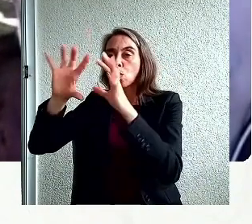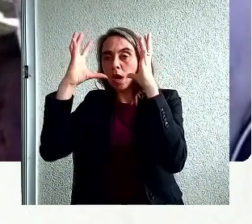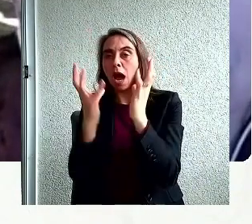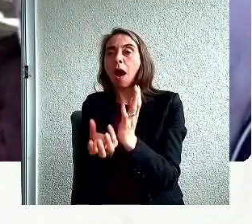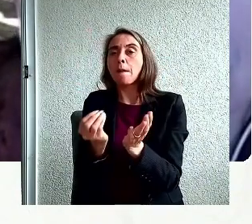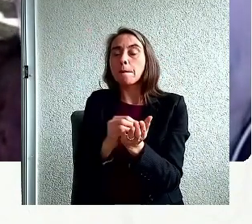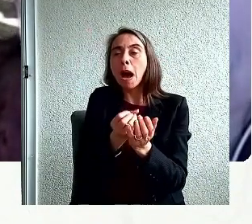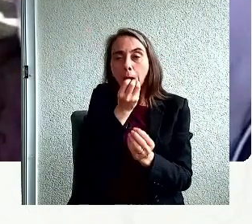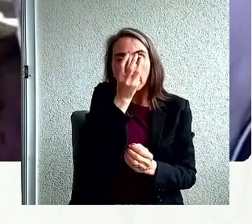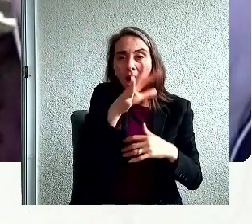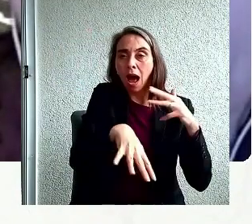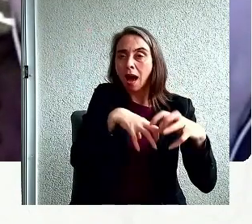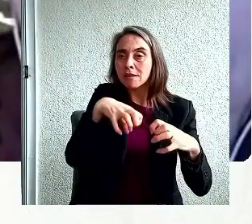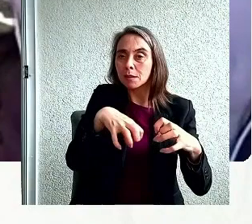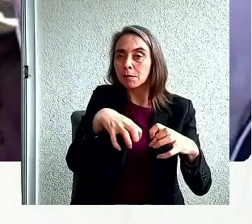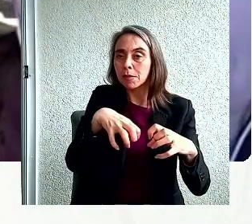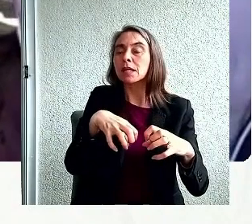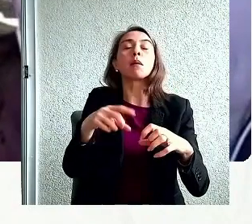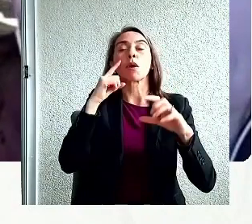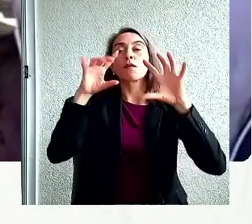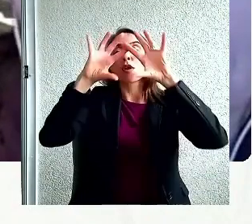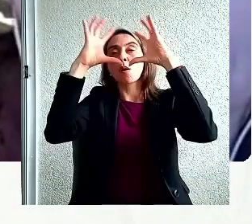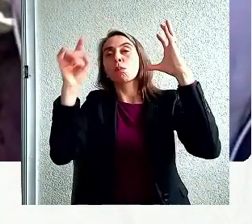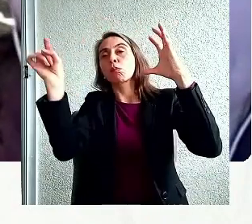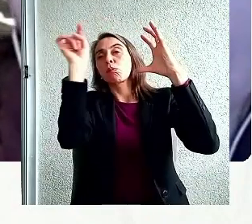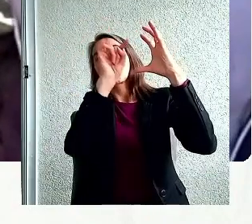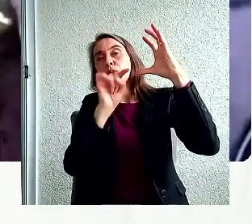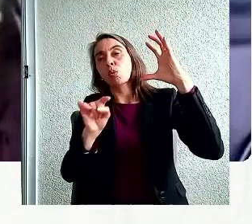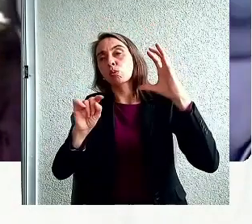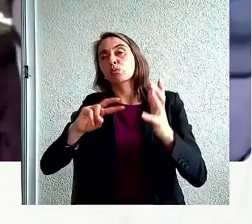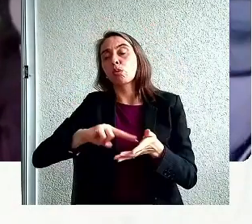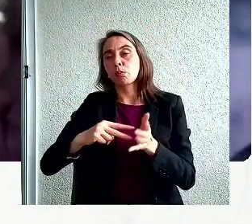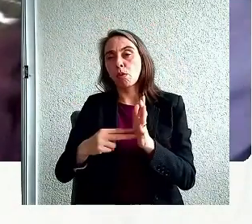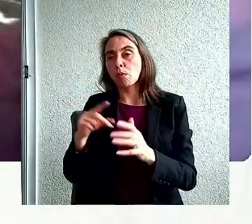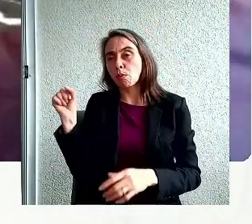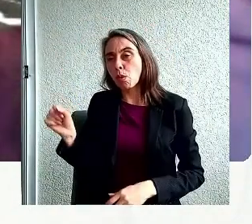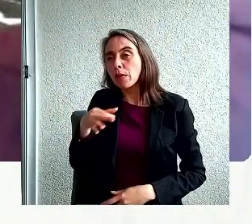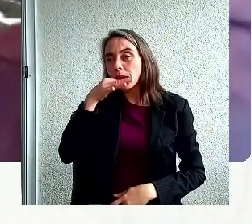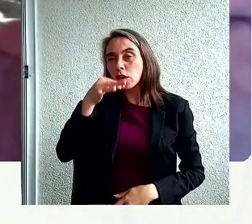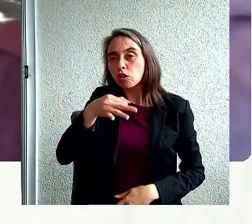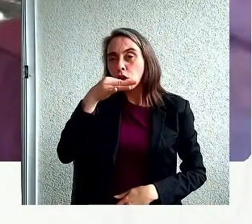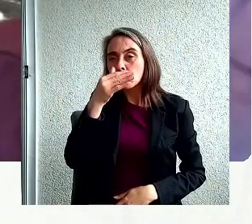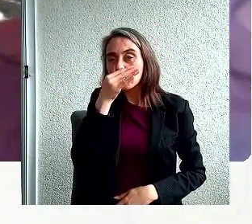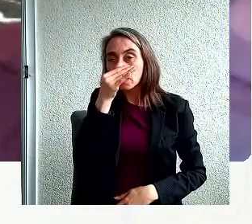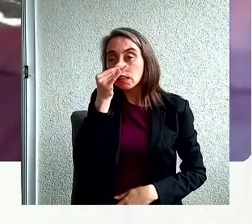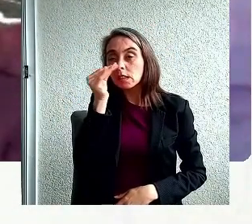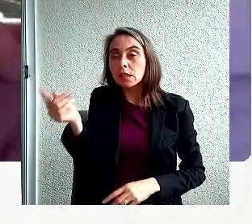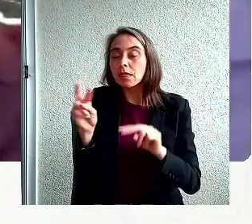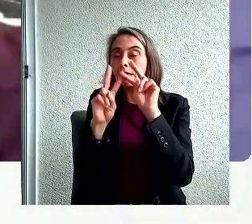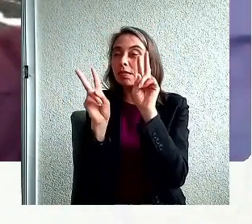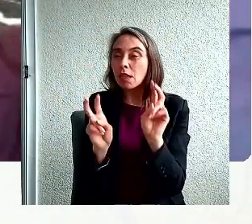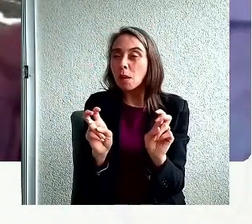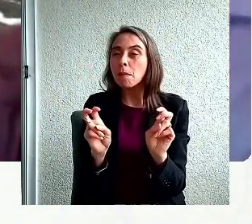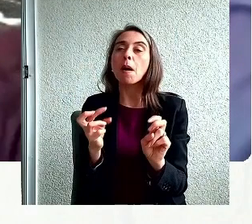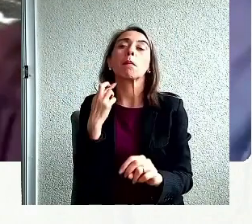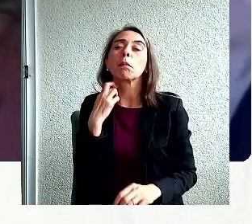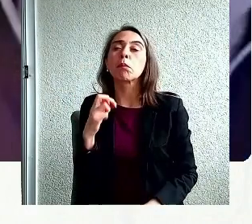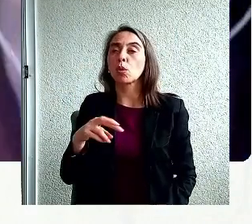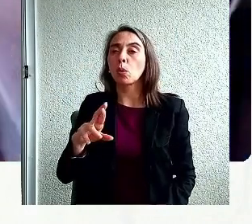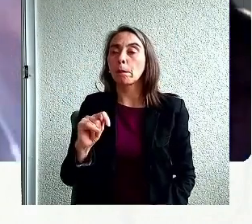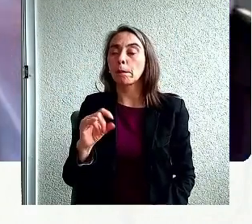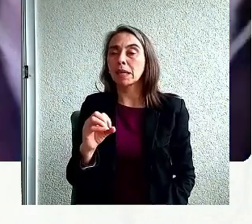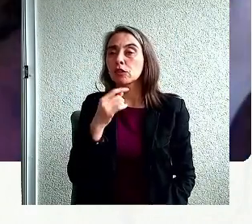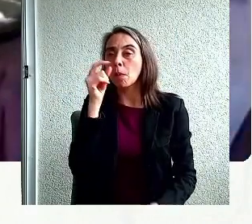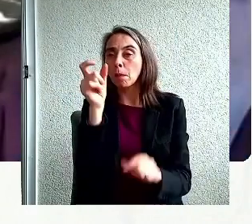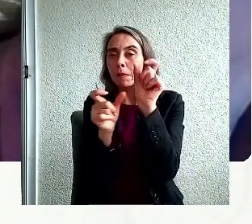poco más acerca de eso, del por qué incluso, bueno, Humberto mostraba, para la gente que vive en Punta Arenas, es de alta preocupación, cuando a lo mejor uno